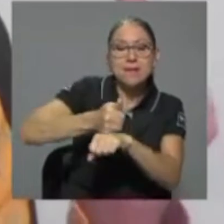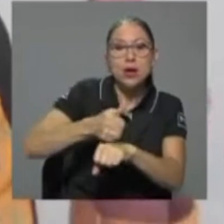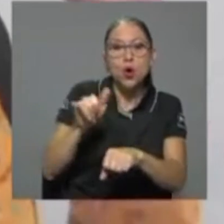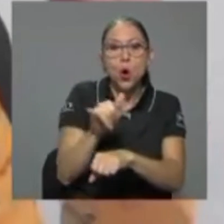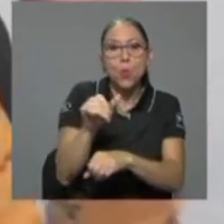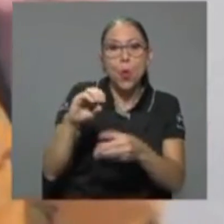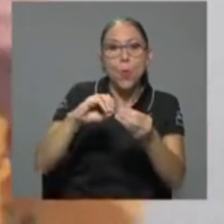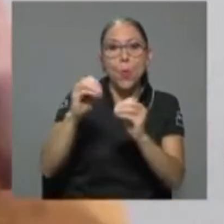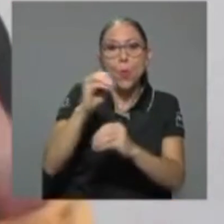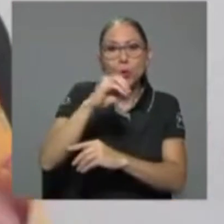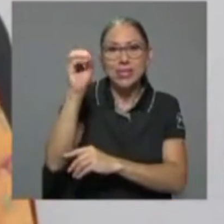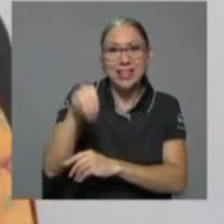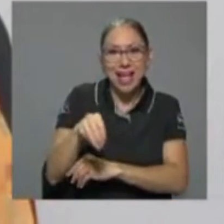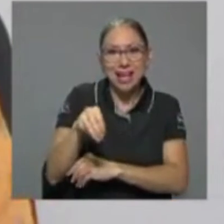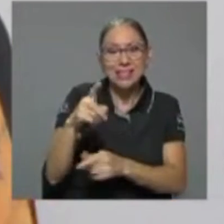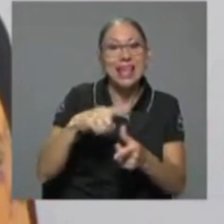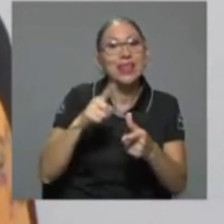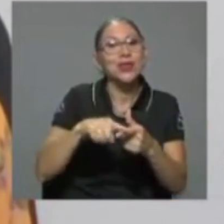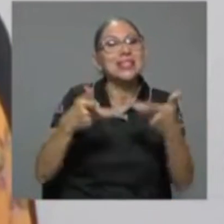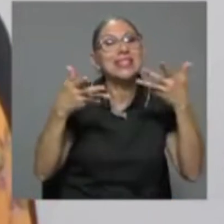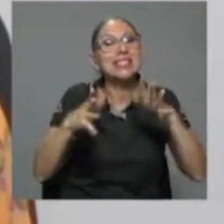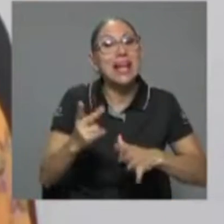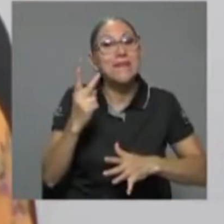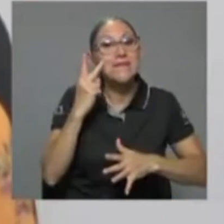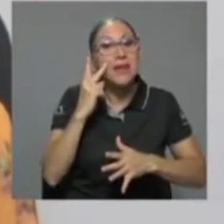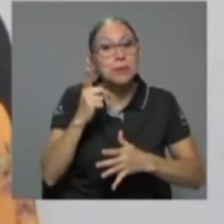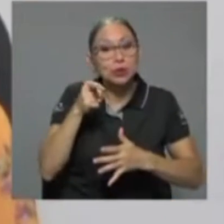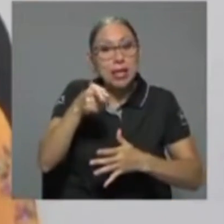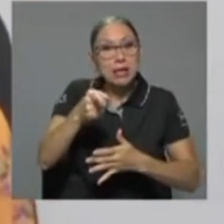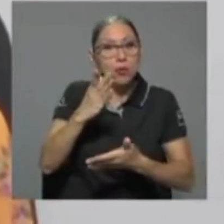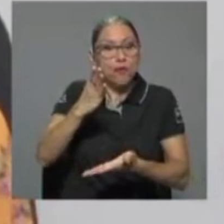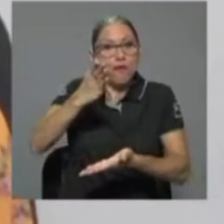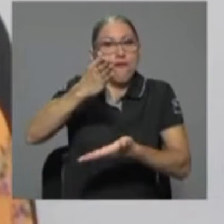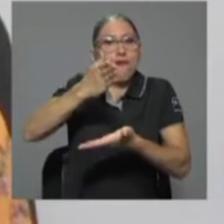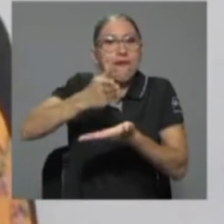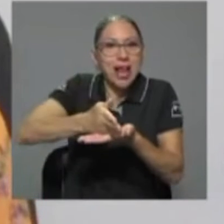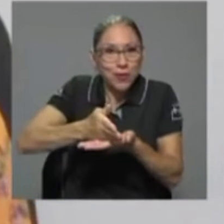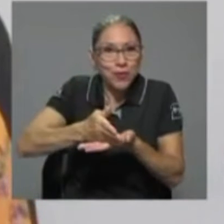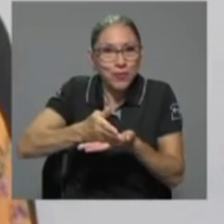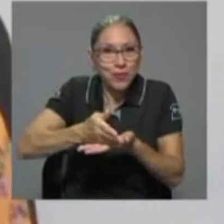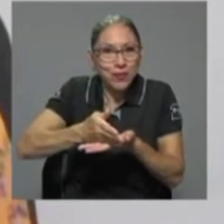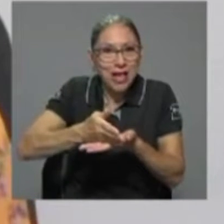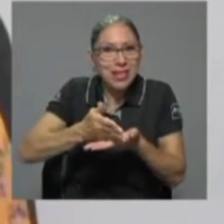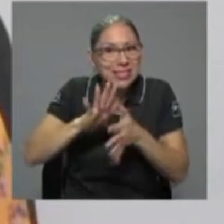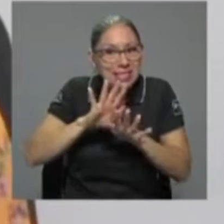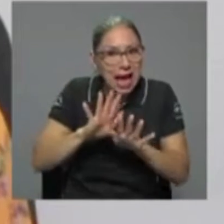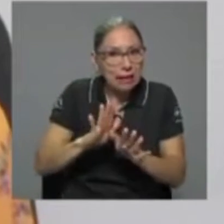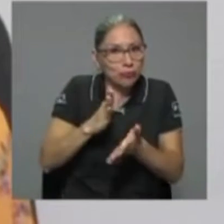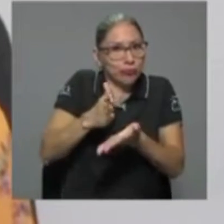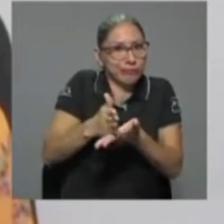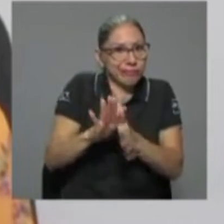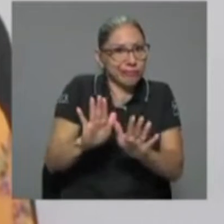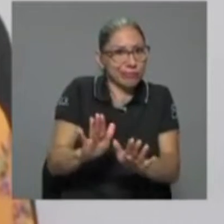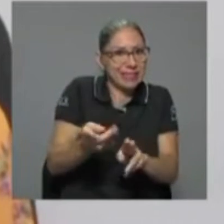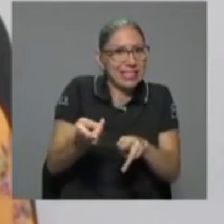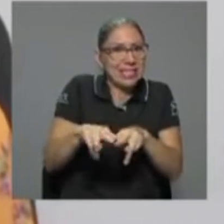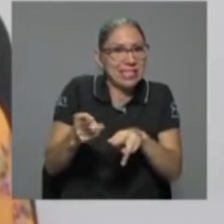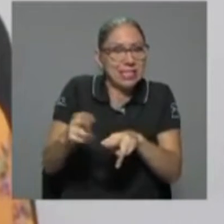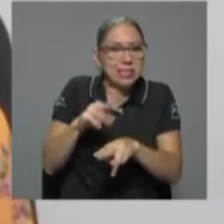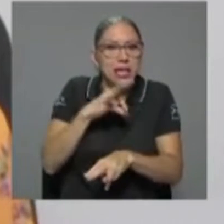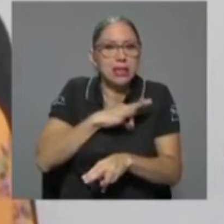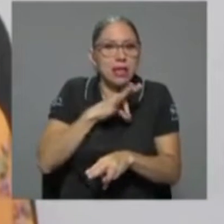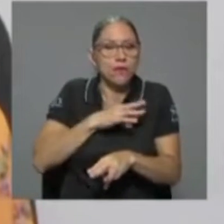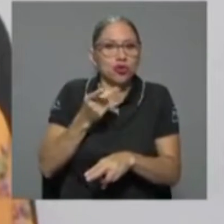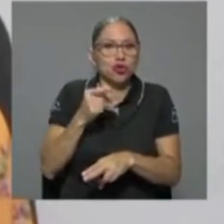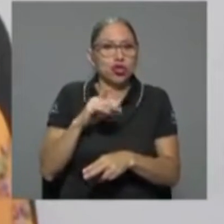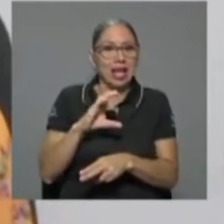ajuste, ¿verdad? Un freno en lo que es el dinamismo del crecimiento de los incentivos salariales, que